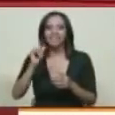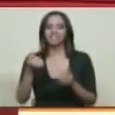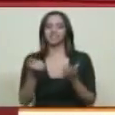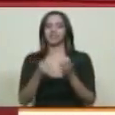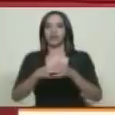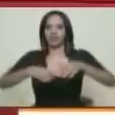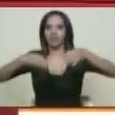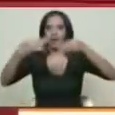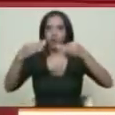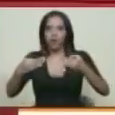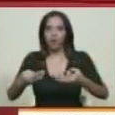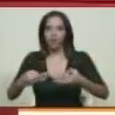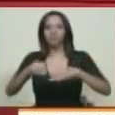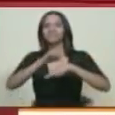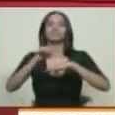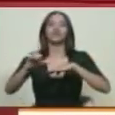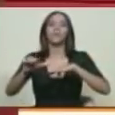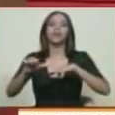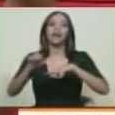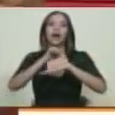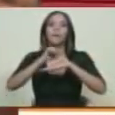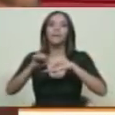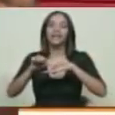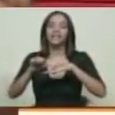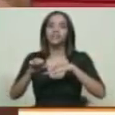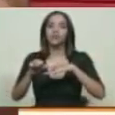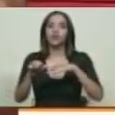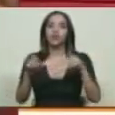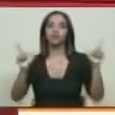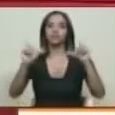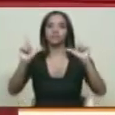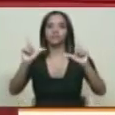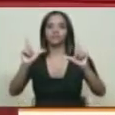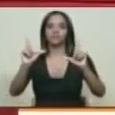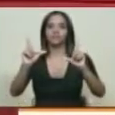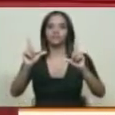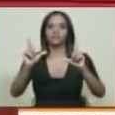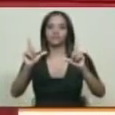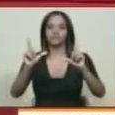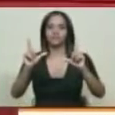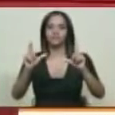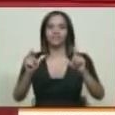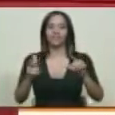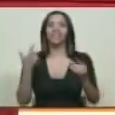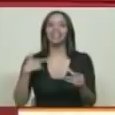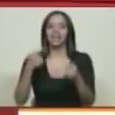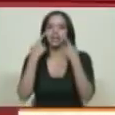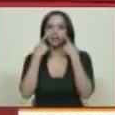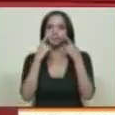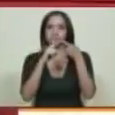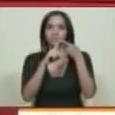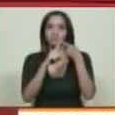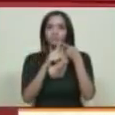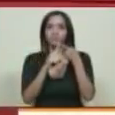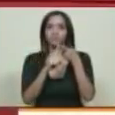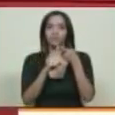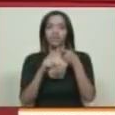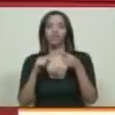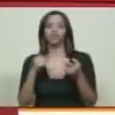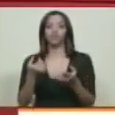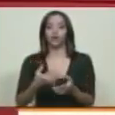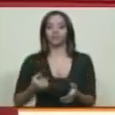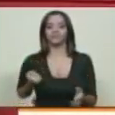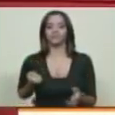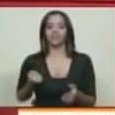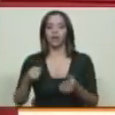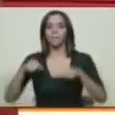hay operadores, porque esto es una operación comunicacional. Esto es una operación comunicacional que tiene que ver. Uno, no te doy la bolsa para que te sientas